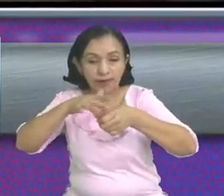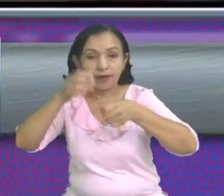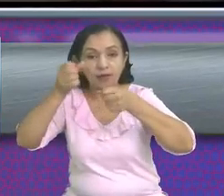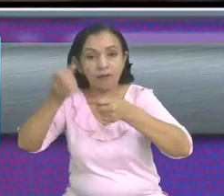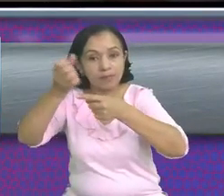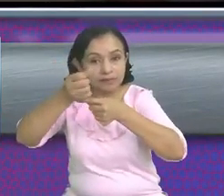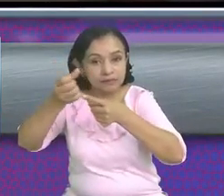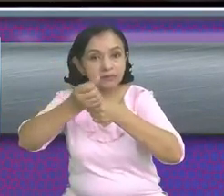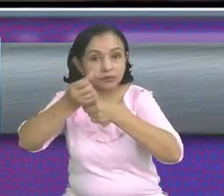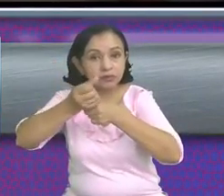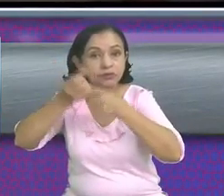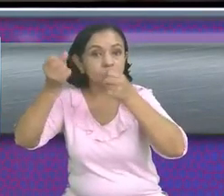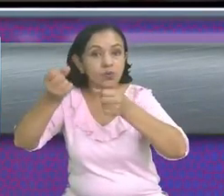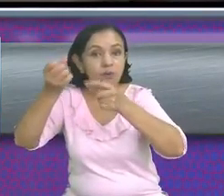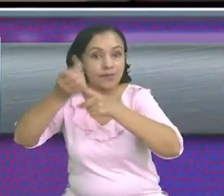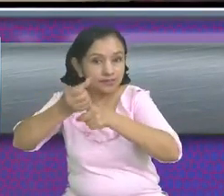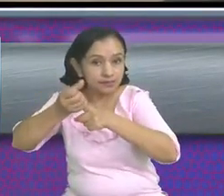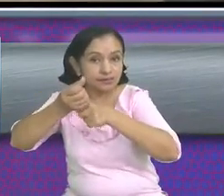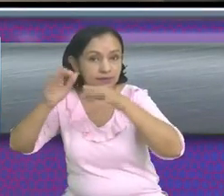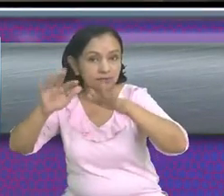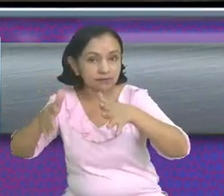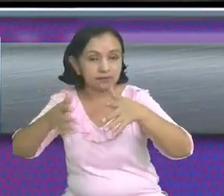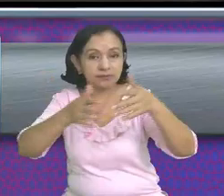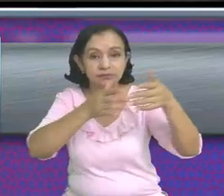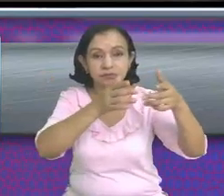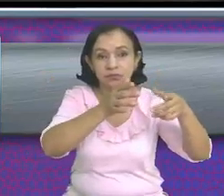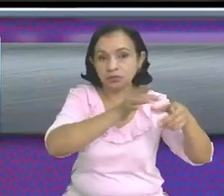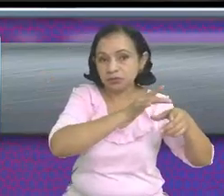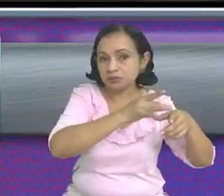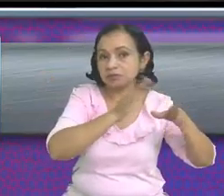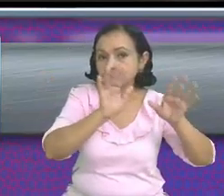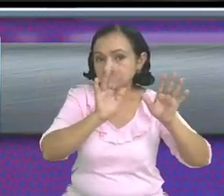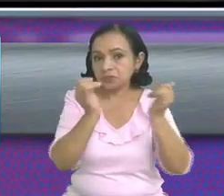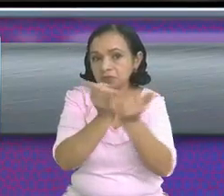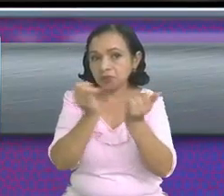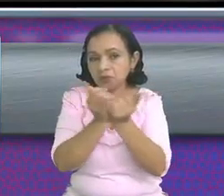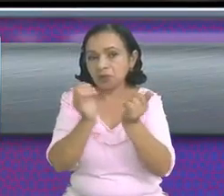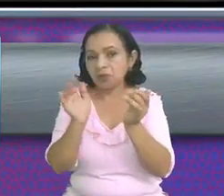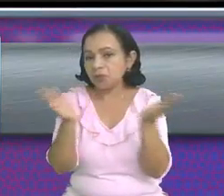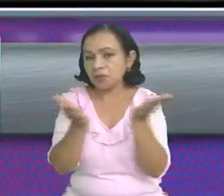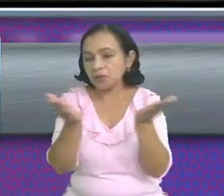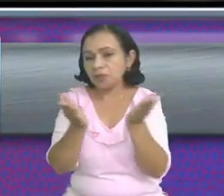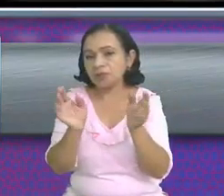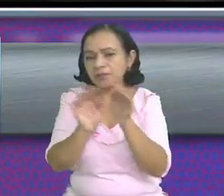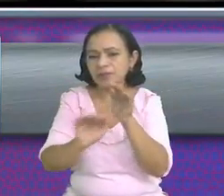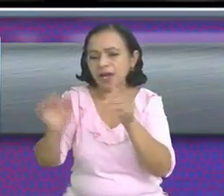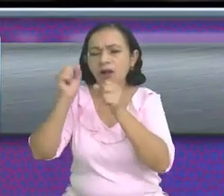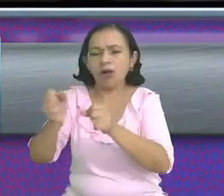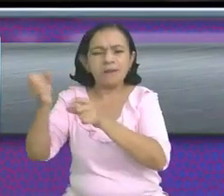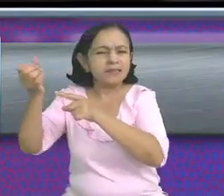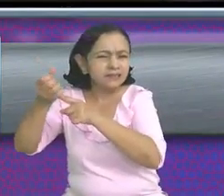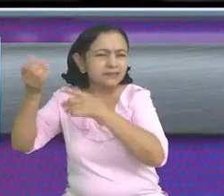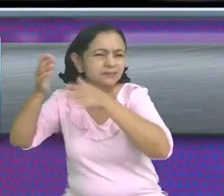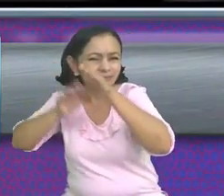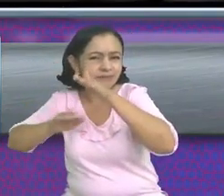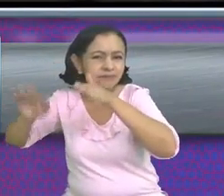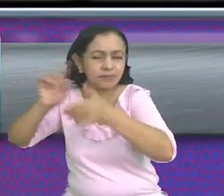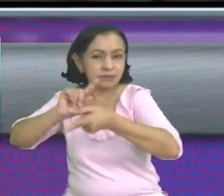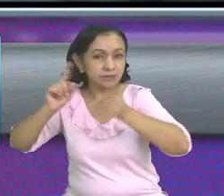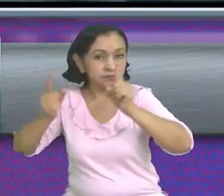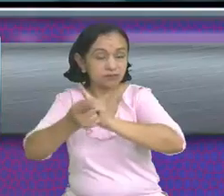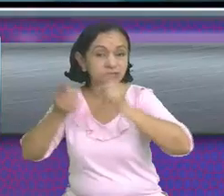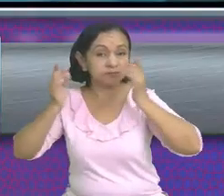de los niños varones, ¿verdad? Y en el caso, yo creo, de las mujeres también en menor proporción. Uh-huh. ¿Se puede convertir en un